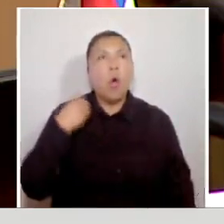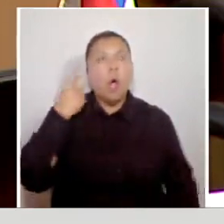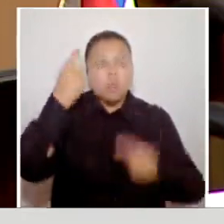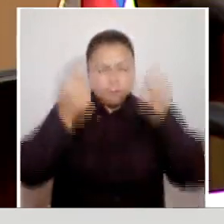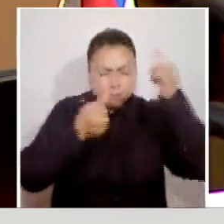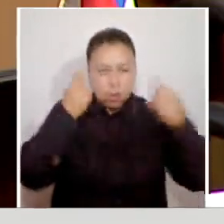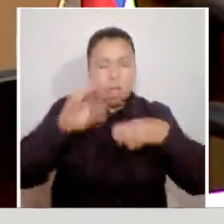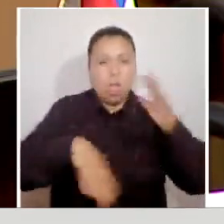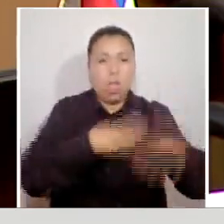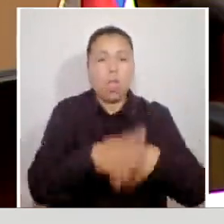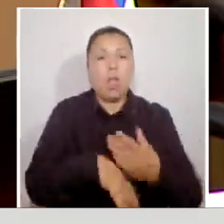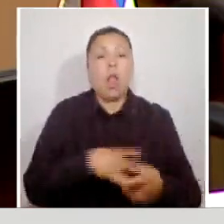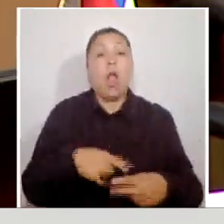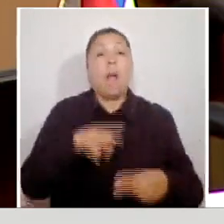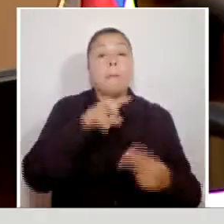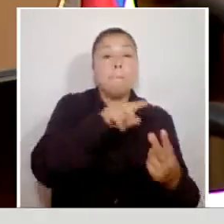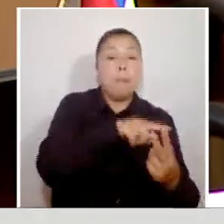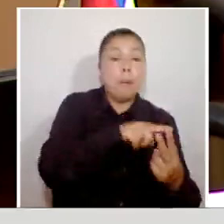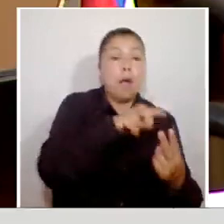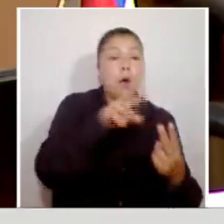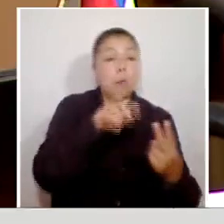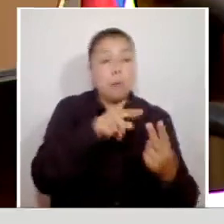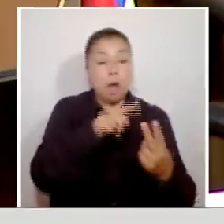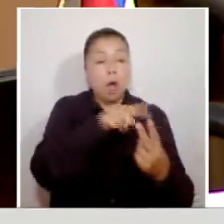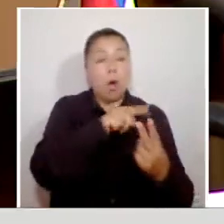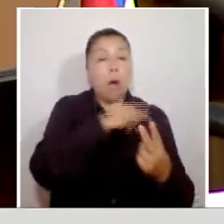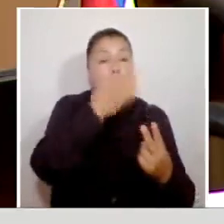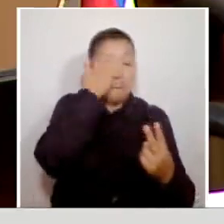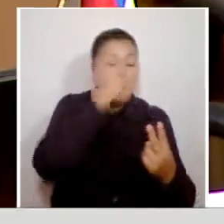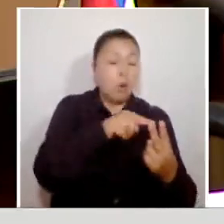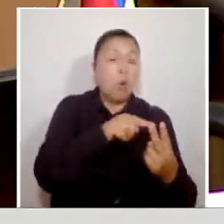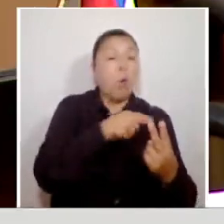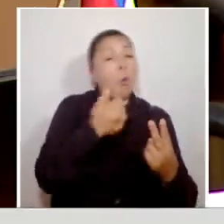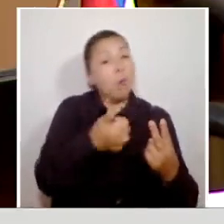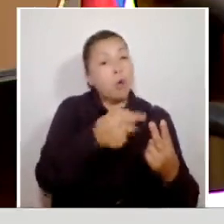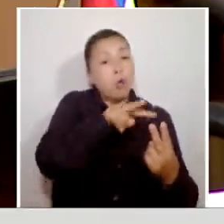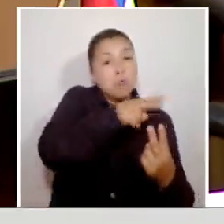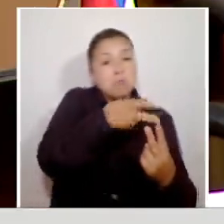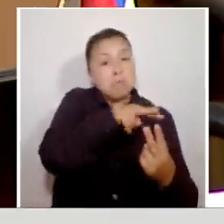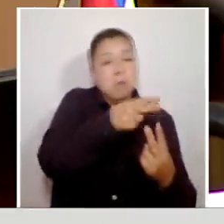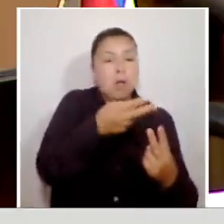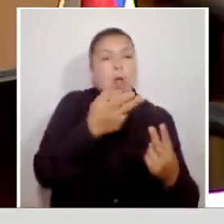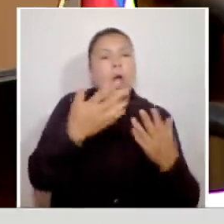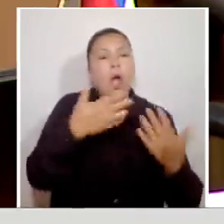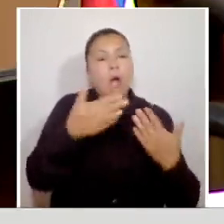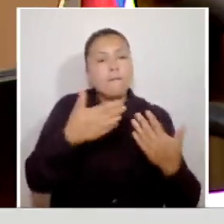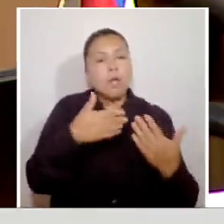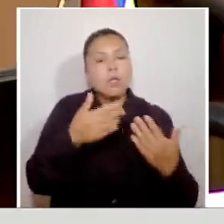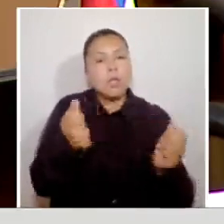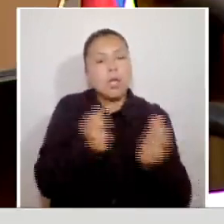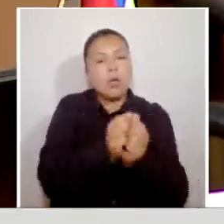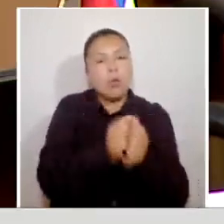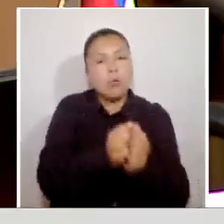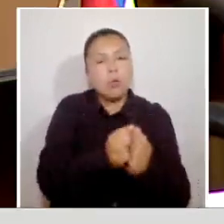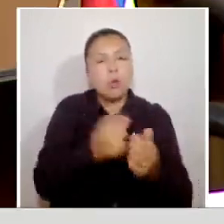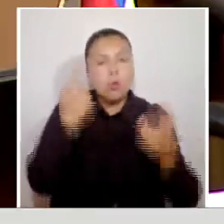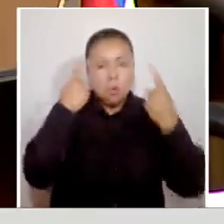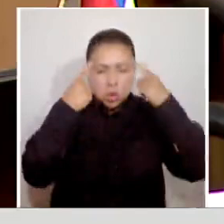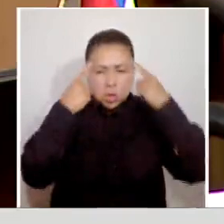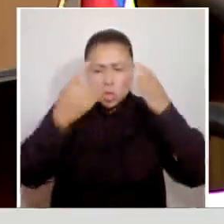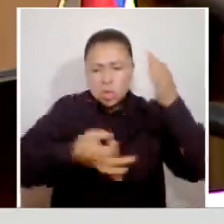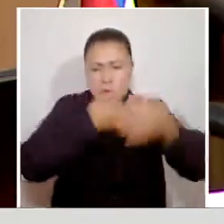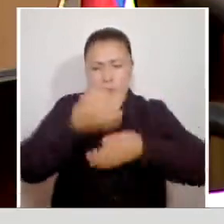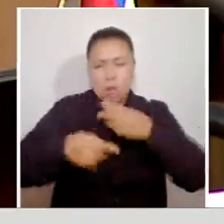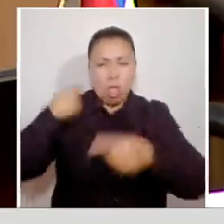la cual uno los padres es El bueno y El otro es el malo a veces acompañado de elementos delirantes relatos que van de manera